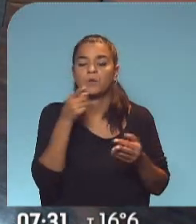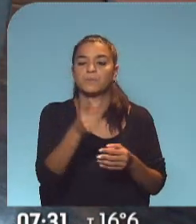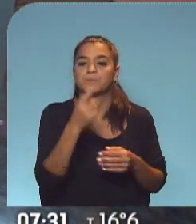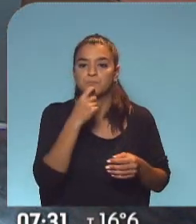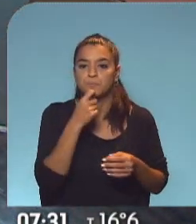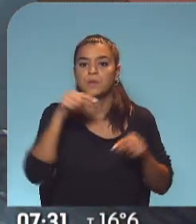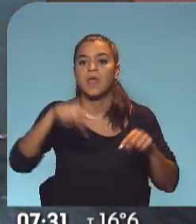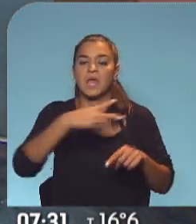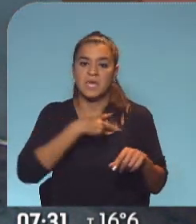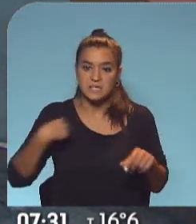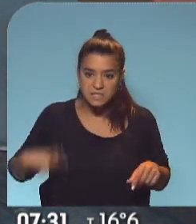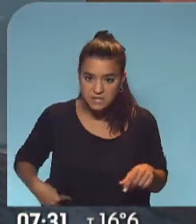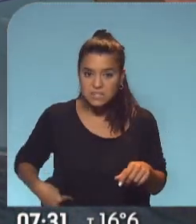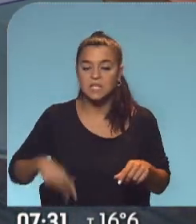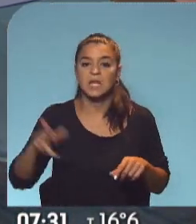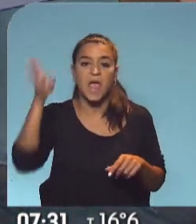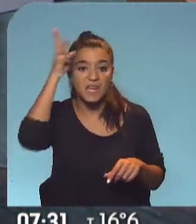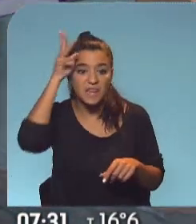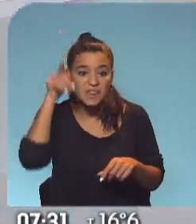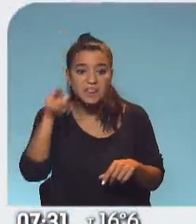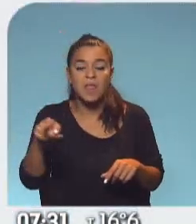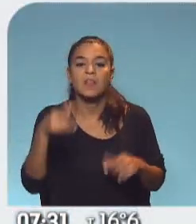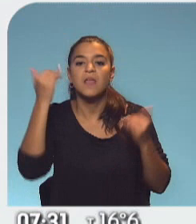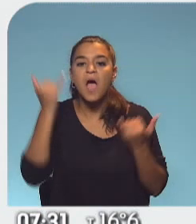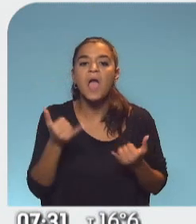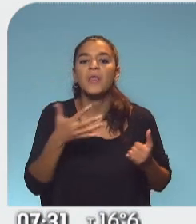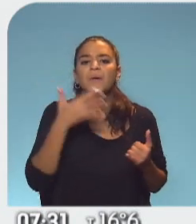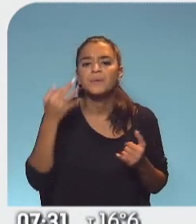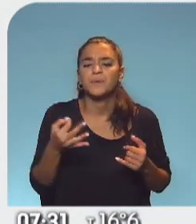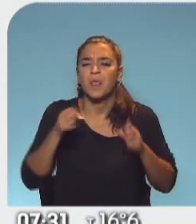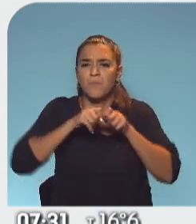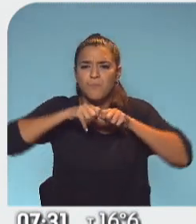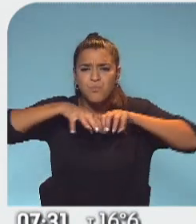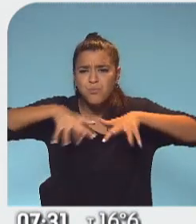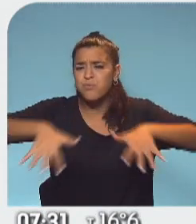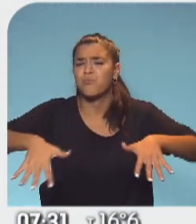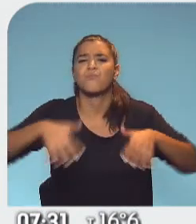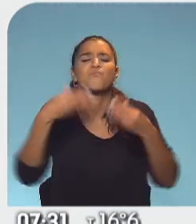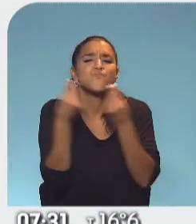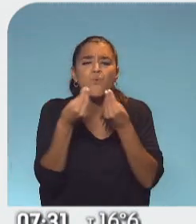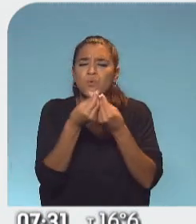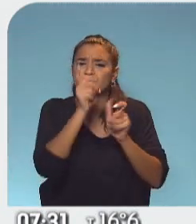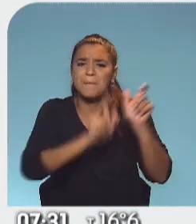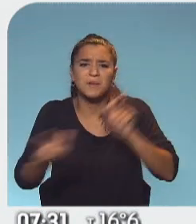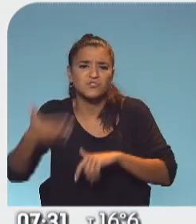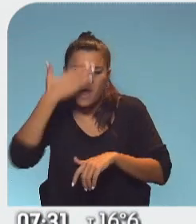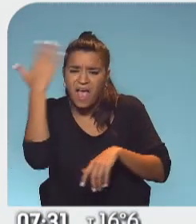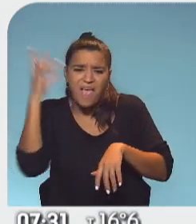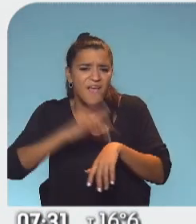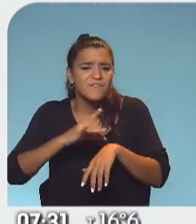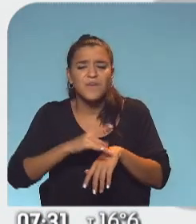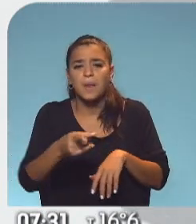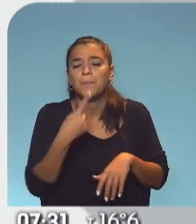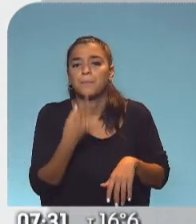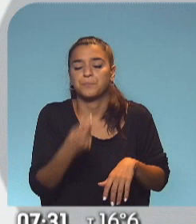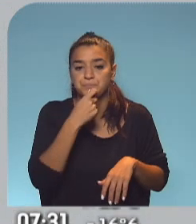lo que ocurrió en China, lo que ocurrió sobre todo en Italia, en el que hubo una verdadera explosión de cantidad de pacientes. ¿Por qué? Porque en